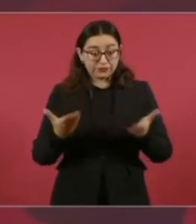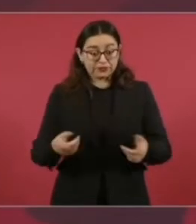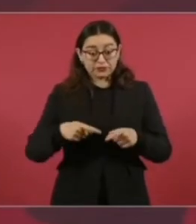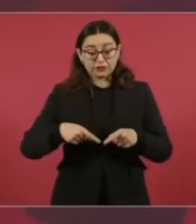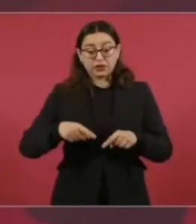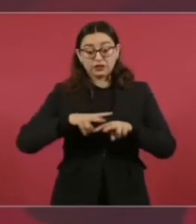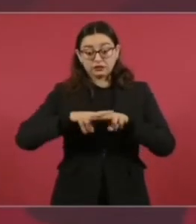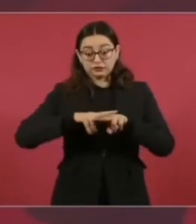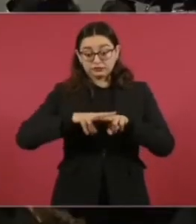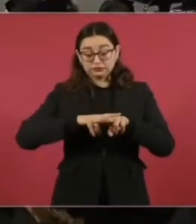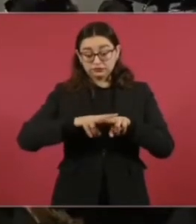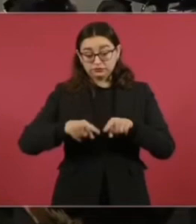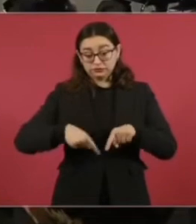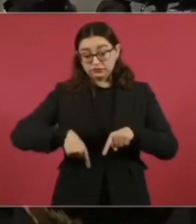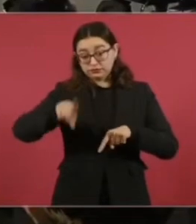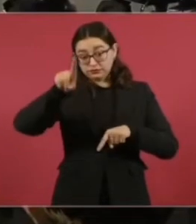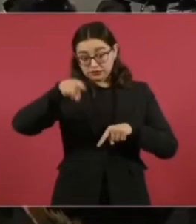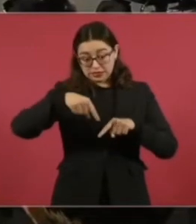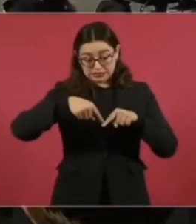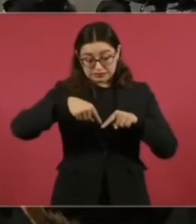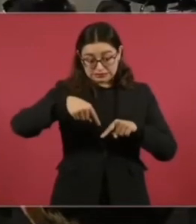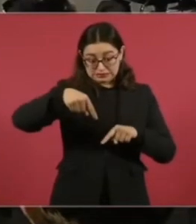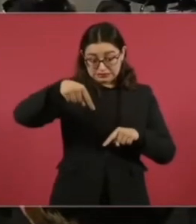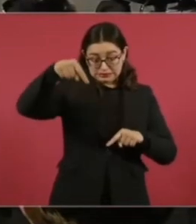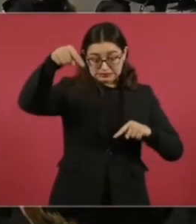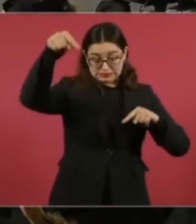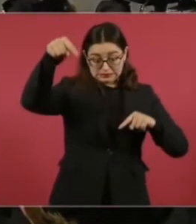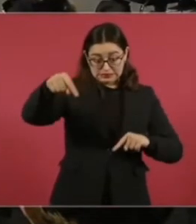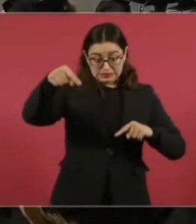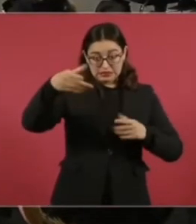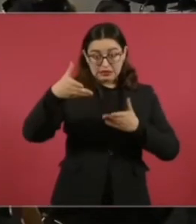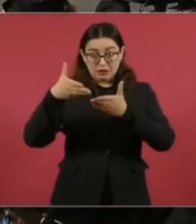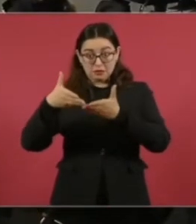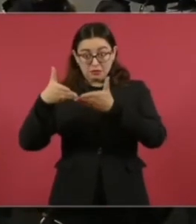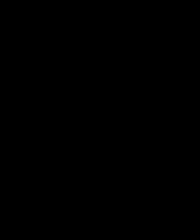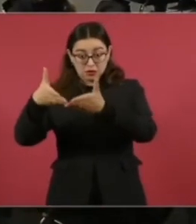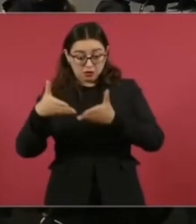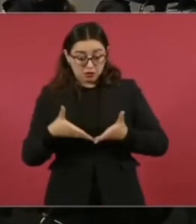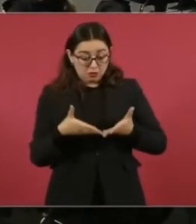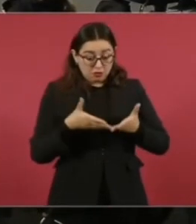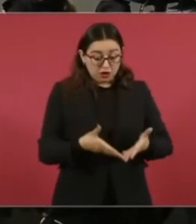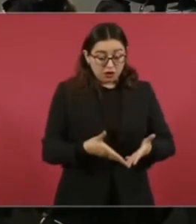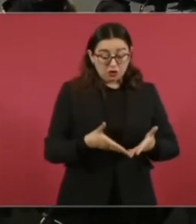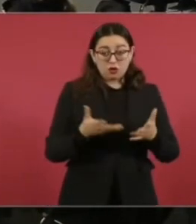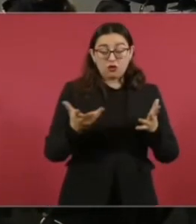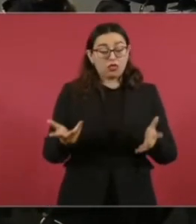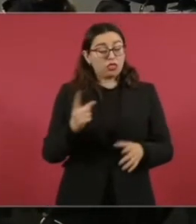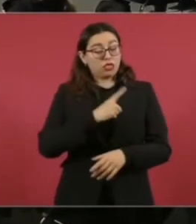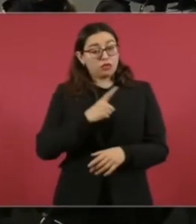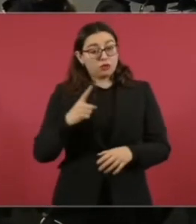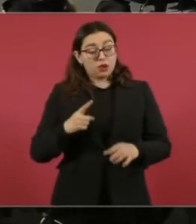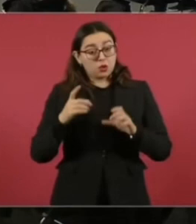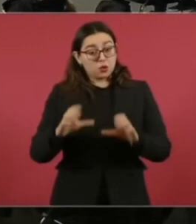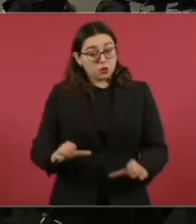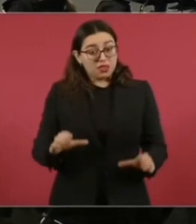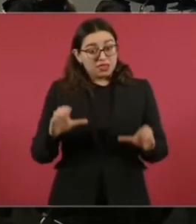la soberanía, y es una franja que tiene que ver con